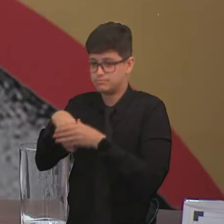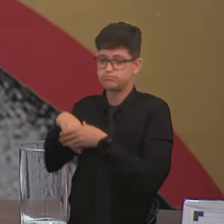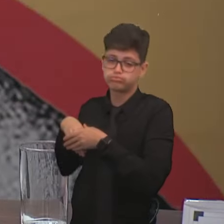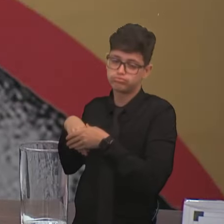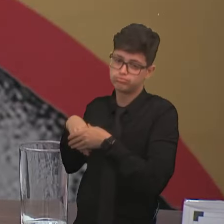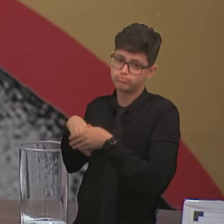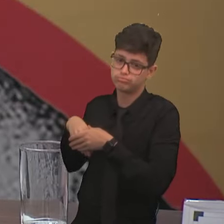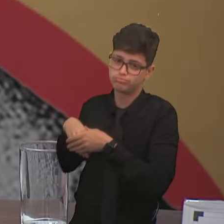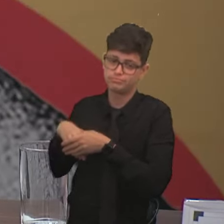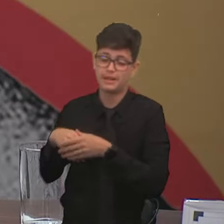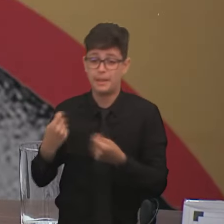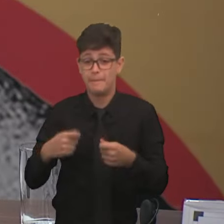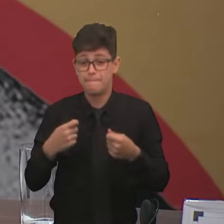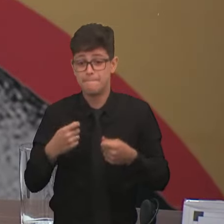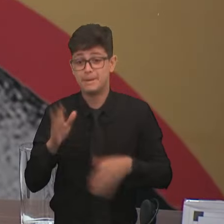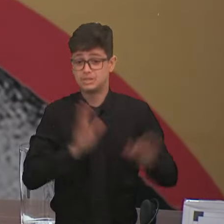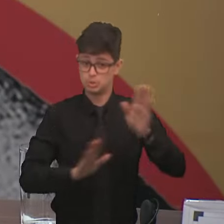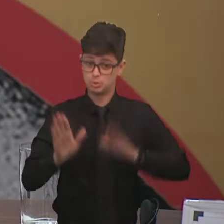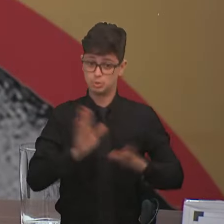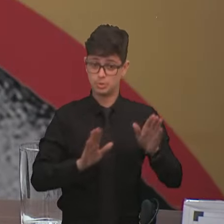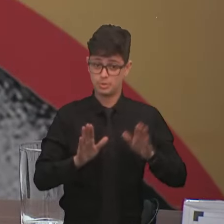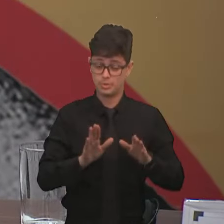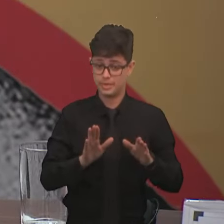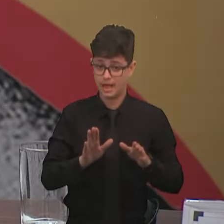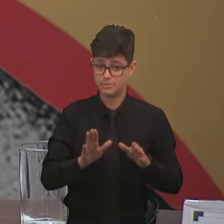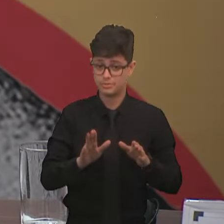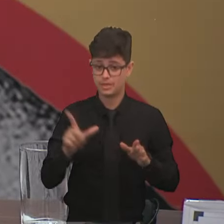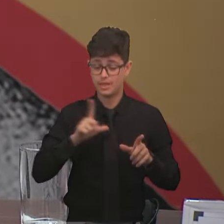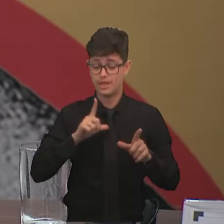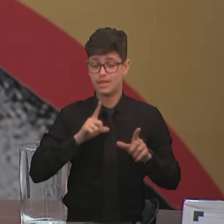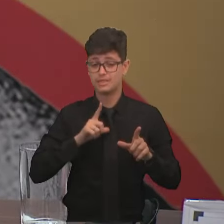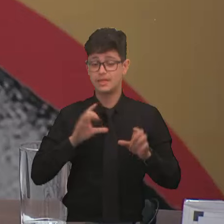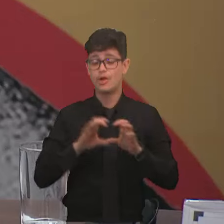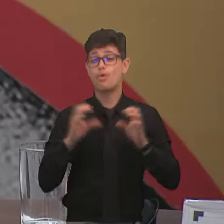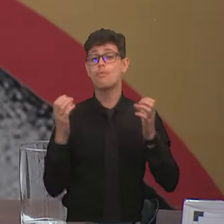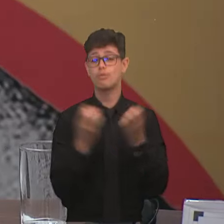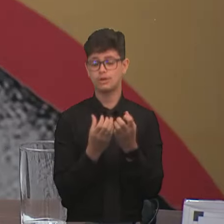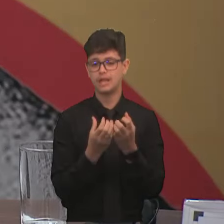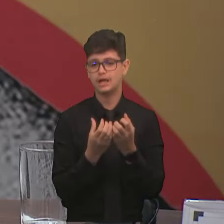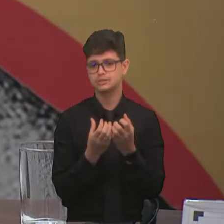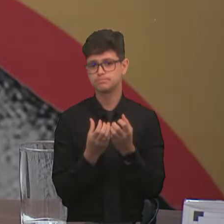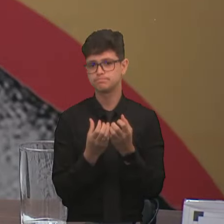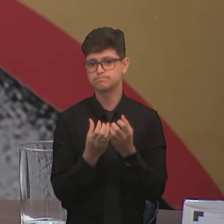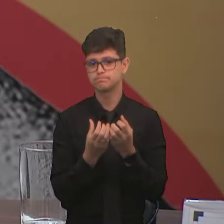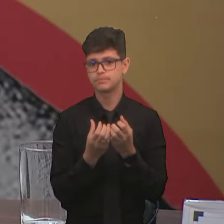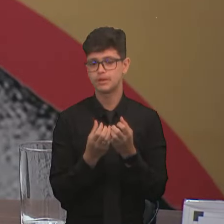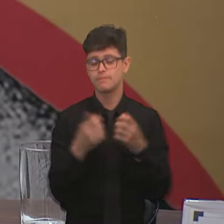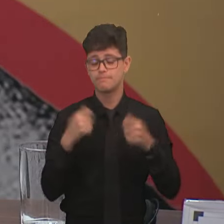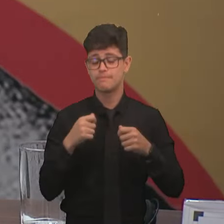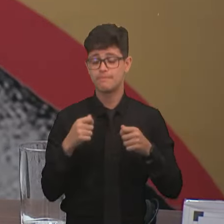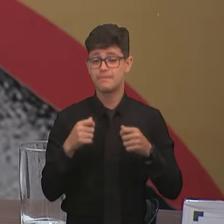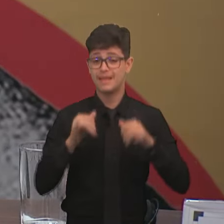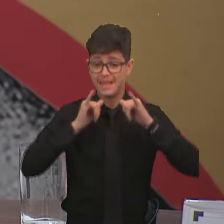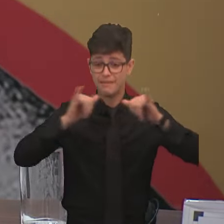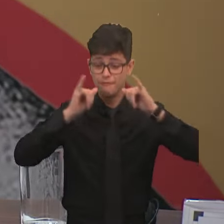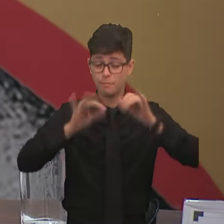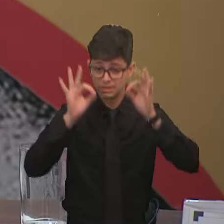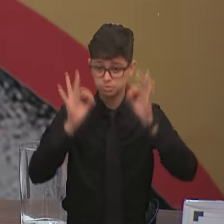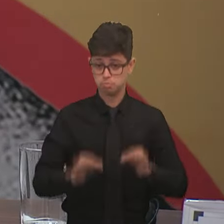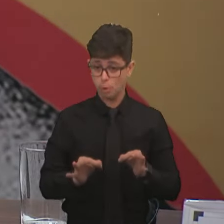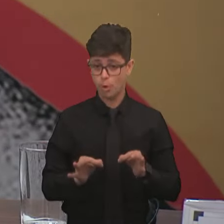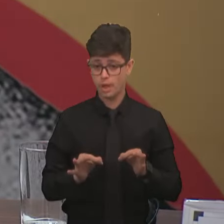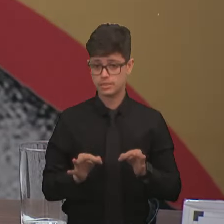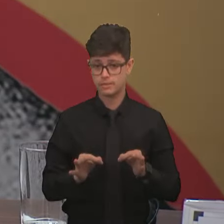evidencias o no, amenazando el derecho de los individuos y de las comunidades de acceder a la información. Las